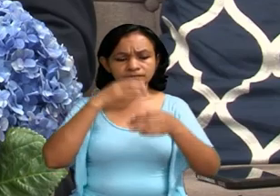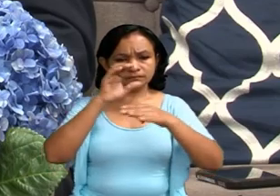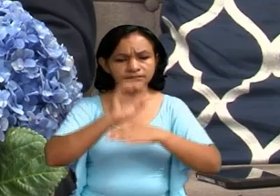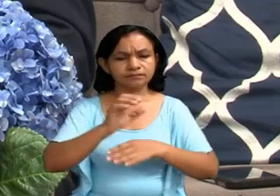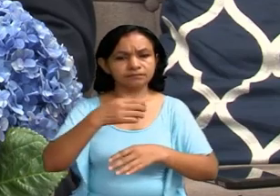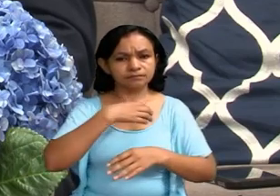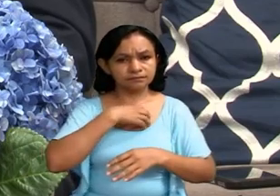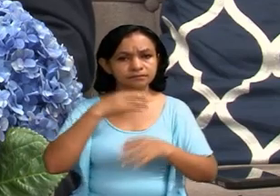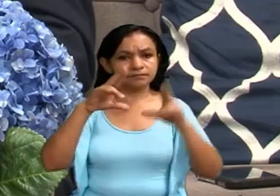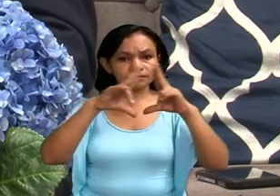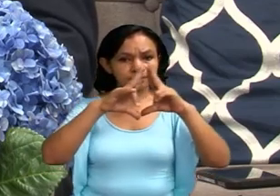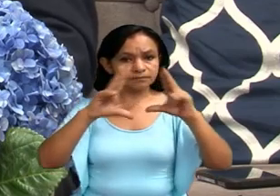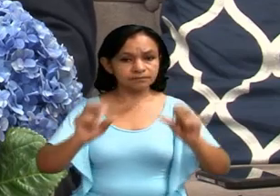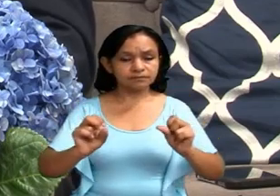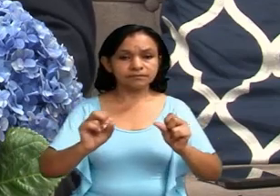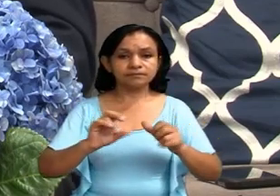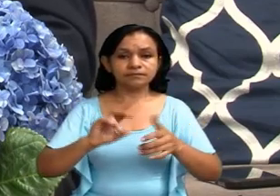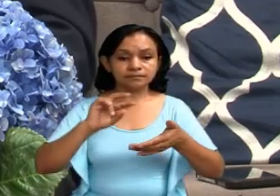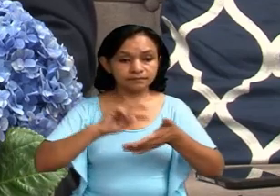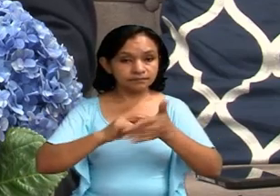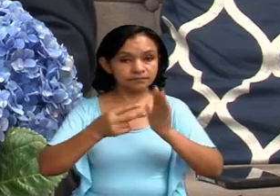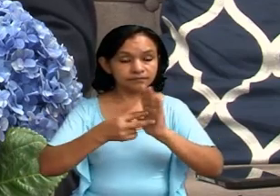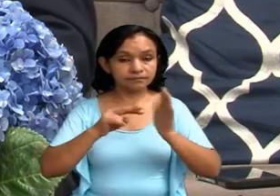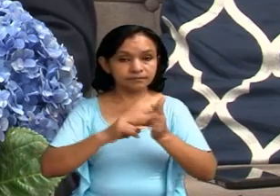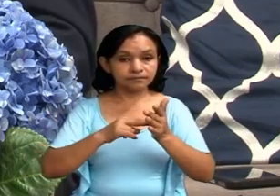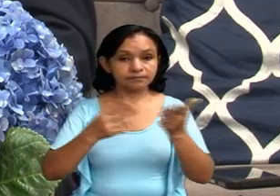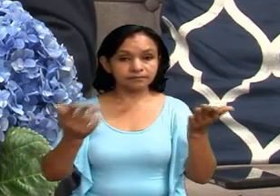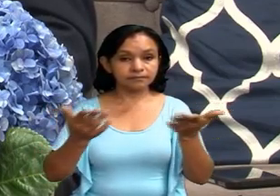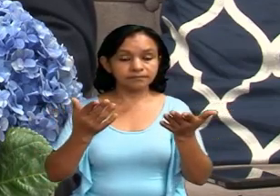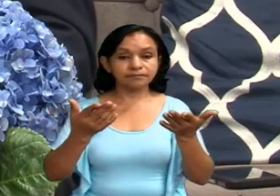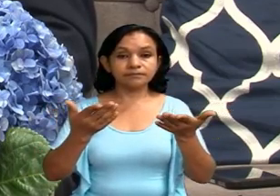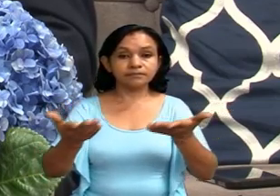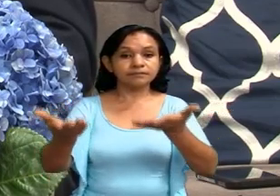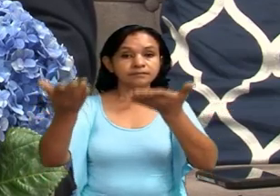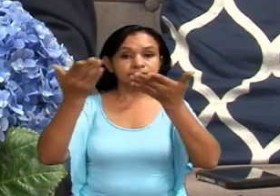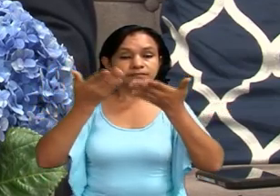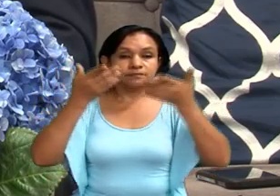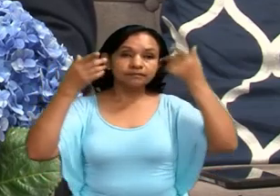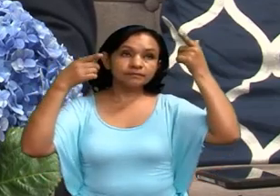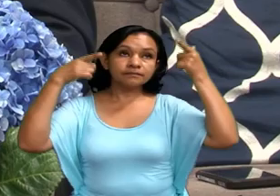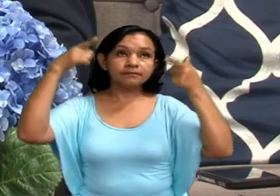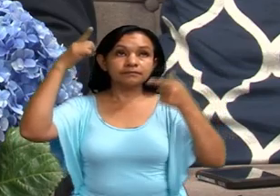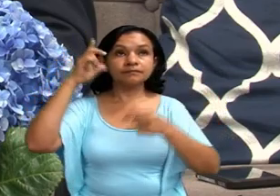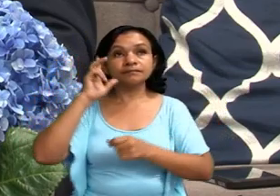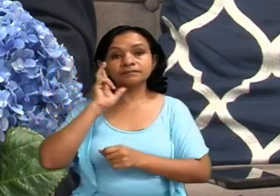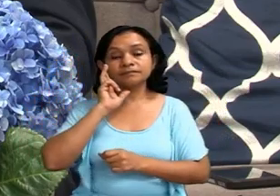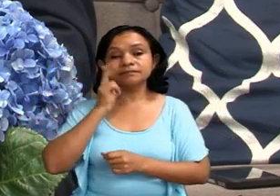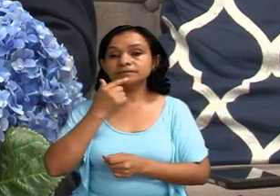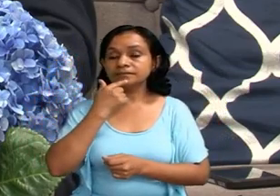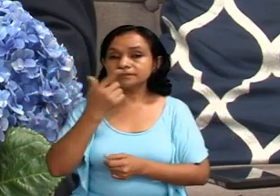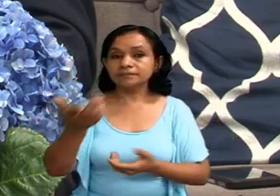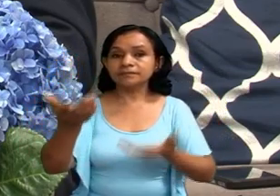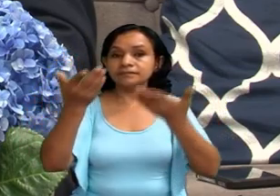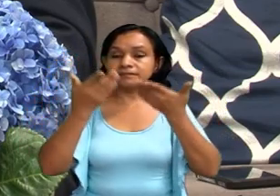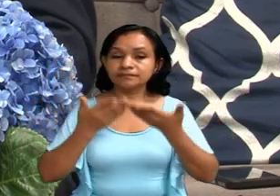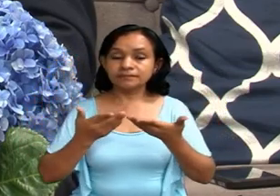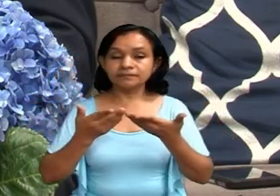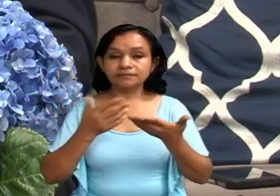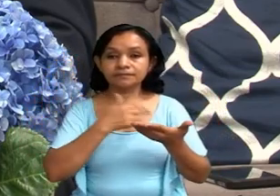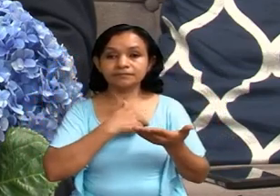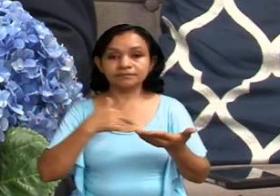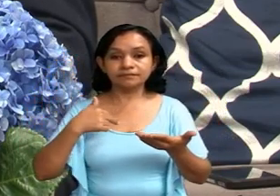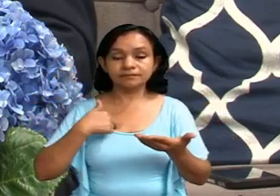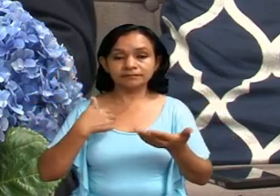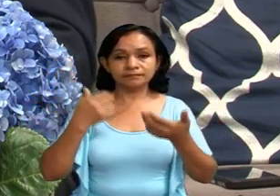Y creo que eso es parte justamente del legado de Sandino y de Arriba alrededor de ser